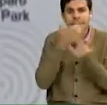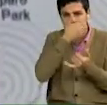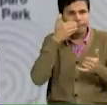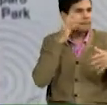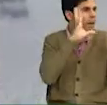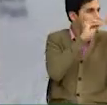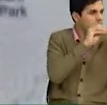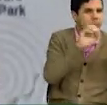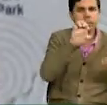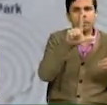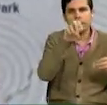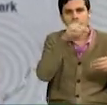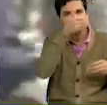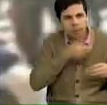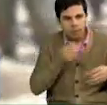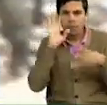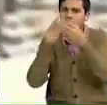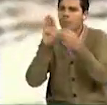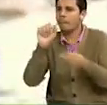FARC, el ELN y las BACRIN al mismo tiempo.